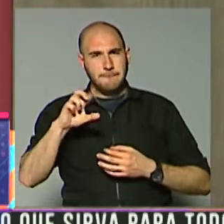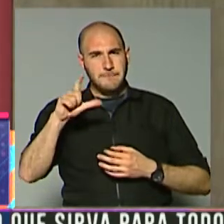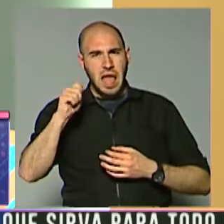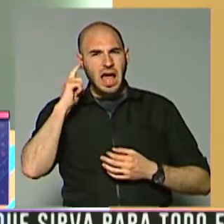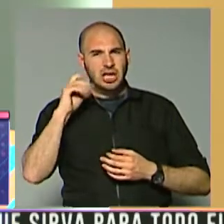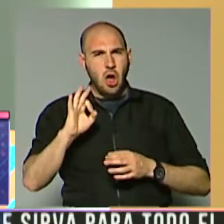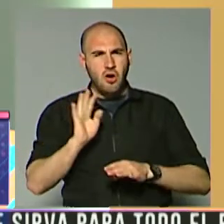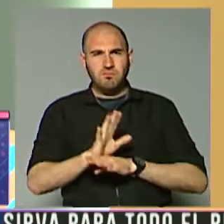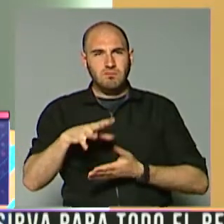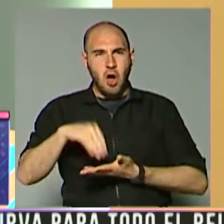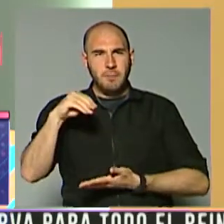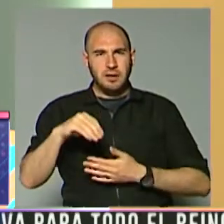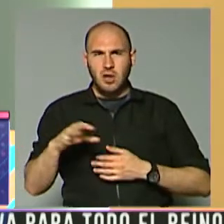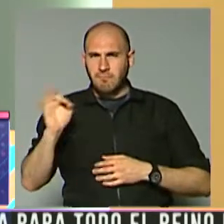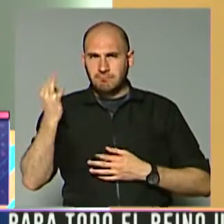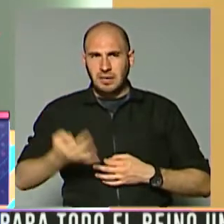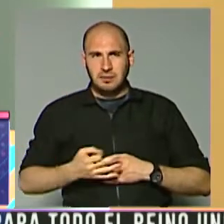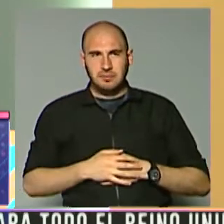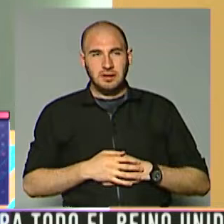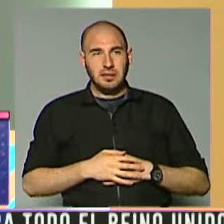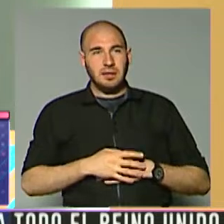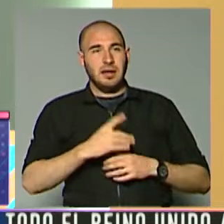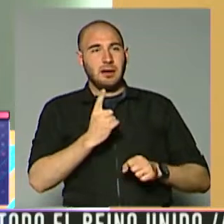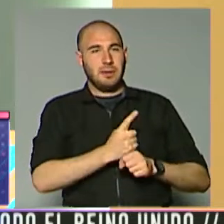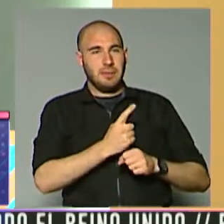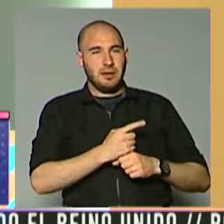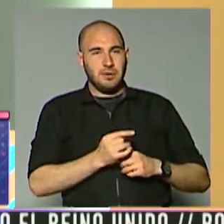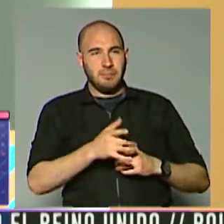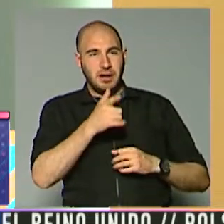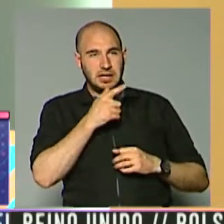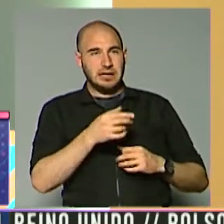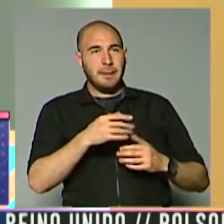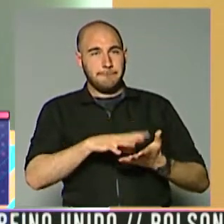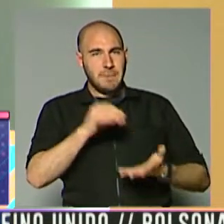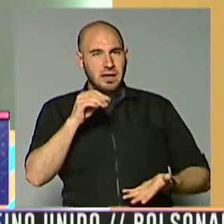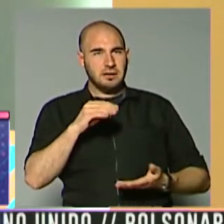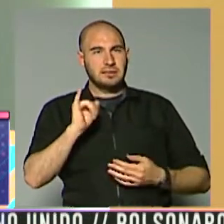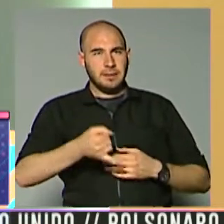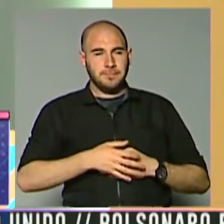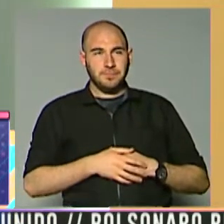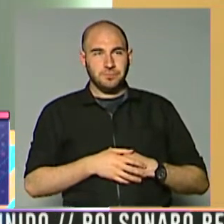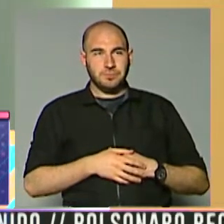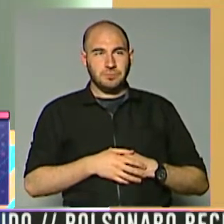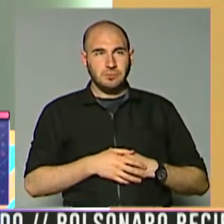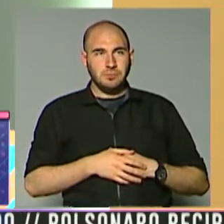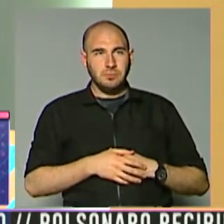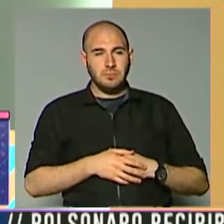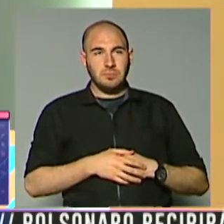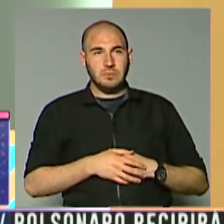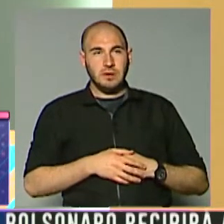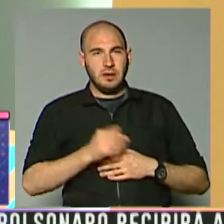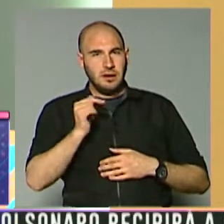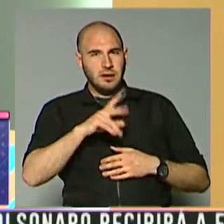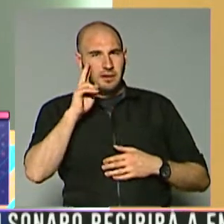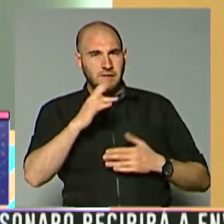caso? ¿O el correcto? En principio puede ser que sea plagio. Uno lo